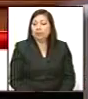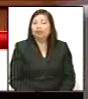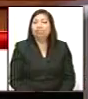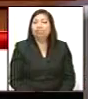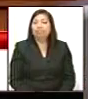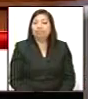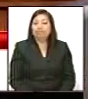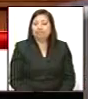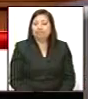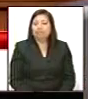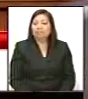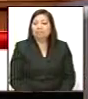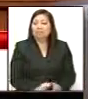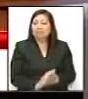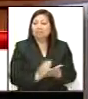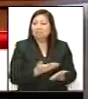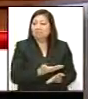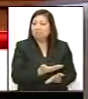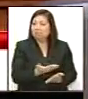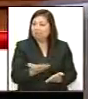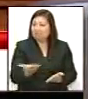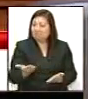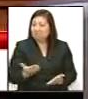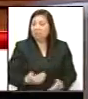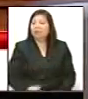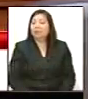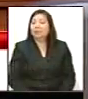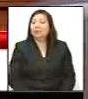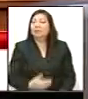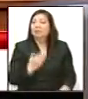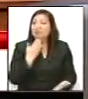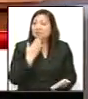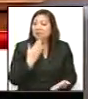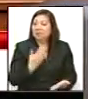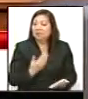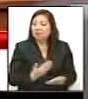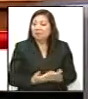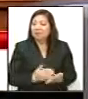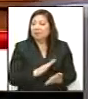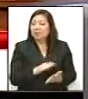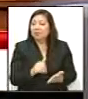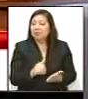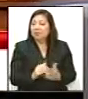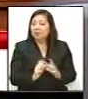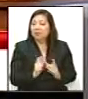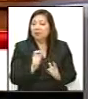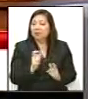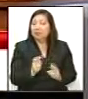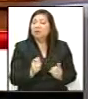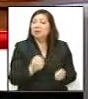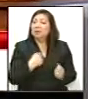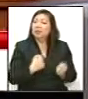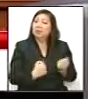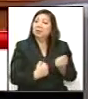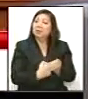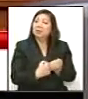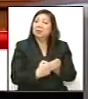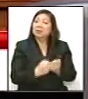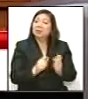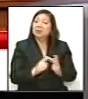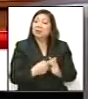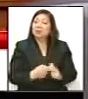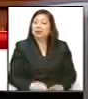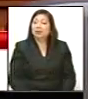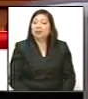Gracias, presidente. Saludar a los colegas congresistas, agradecerle a todos esos congresistas que apoyaron esta